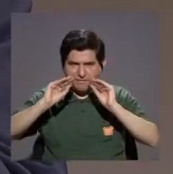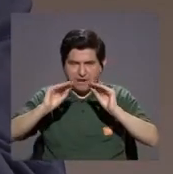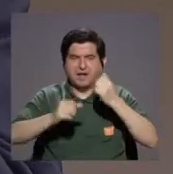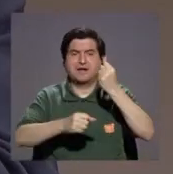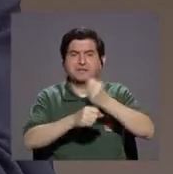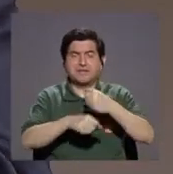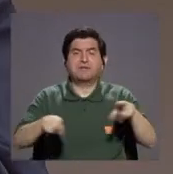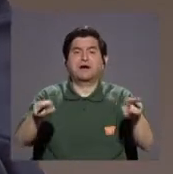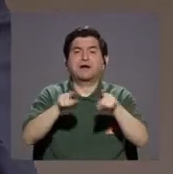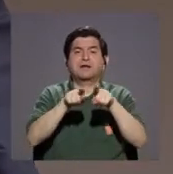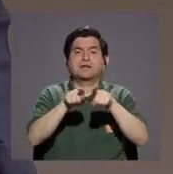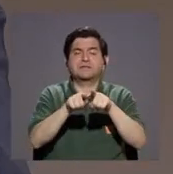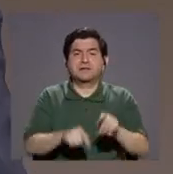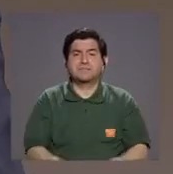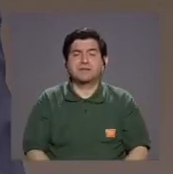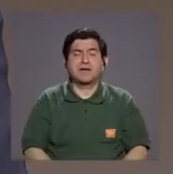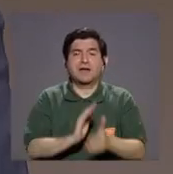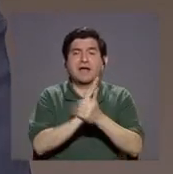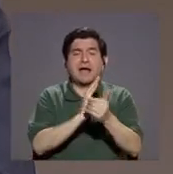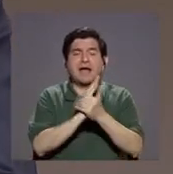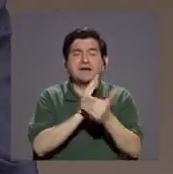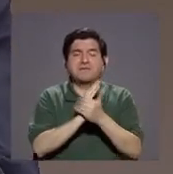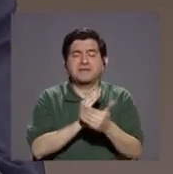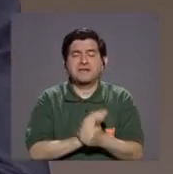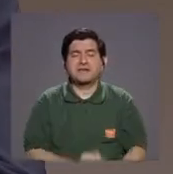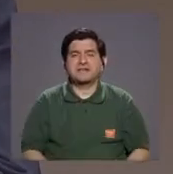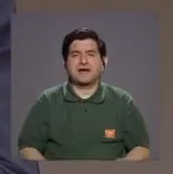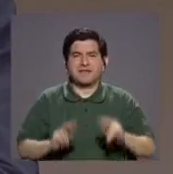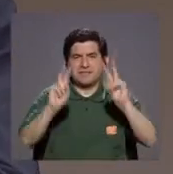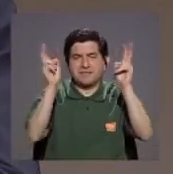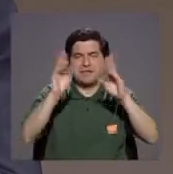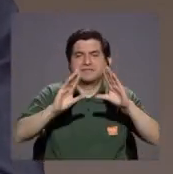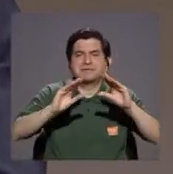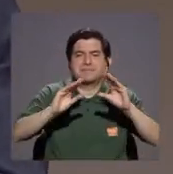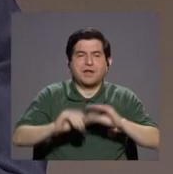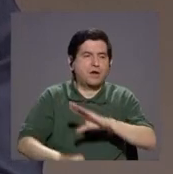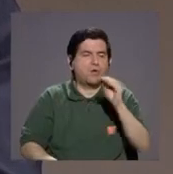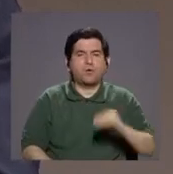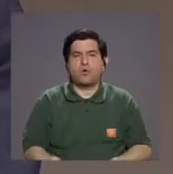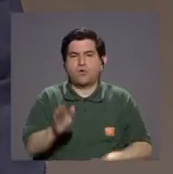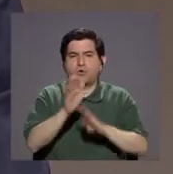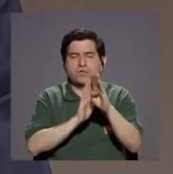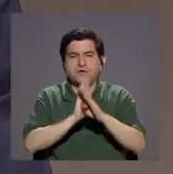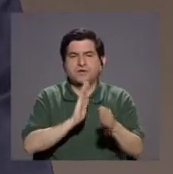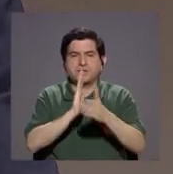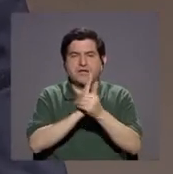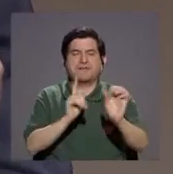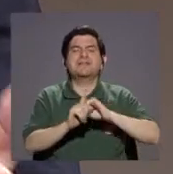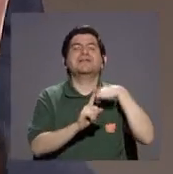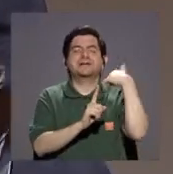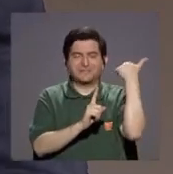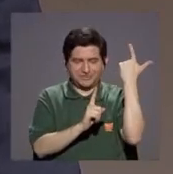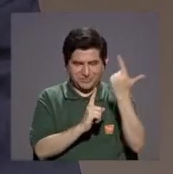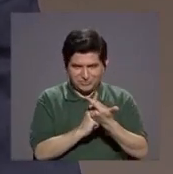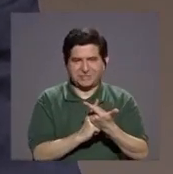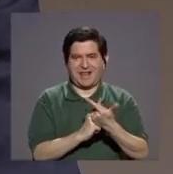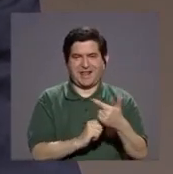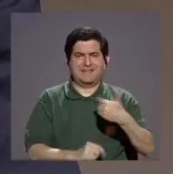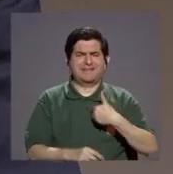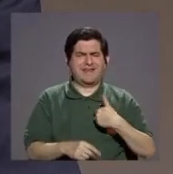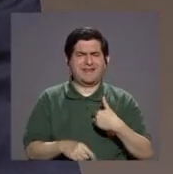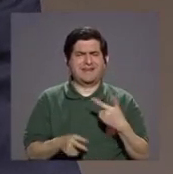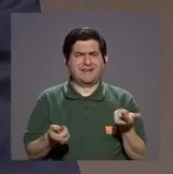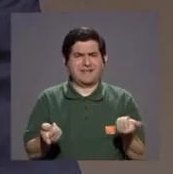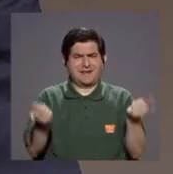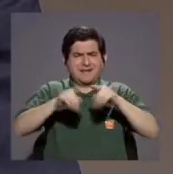que trabajarlos en lo que llaman las habilidades blandas o a veces desarrollar les sus habilidades sociales tenemos casos